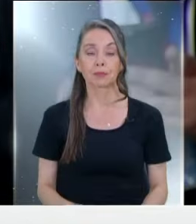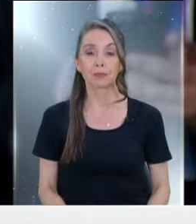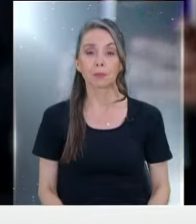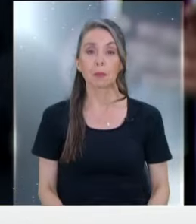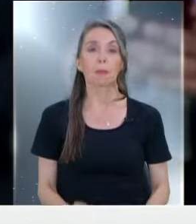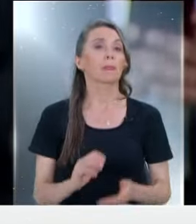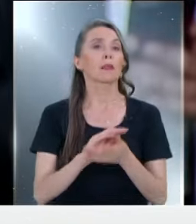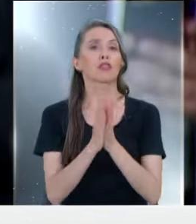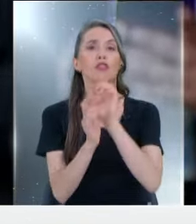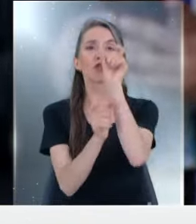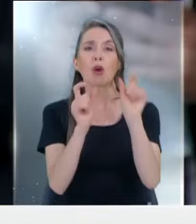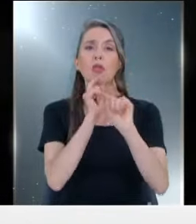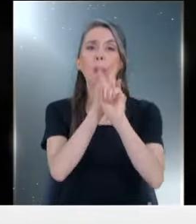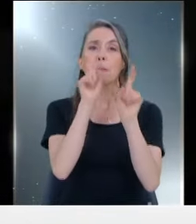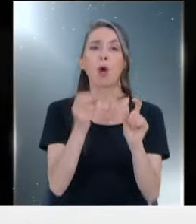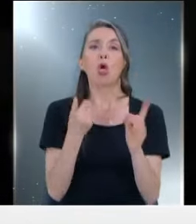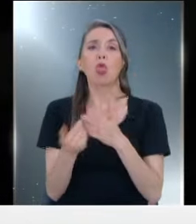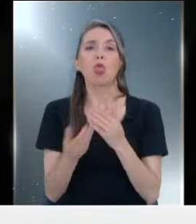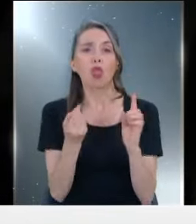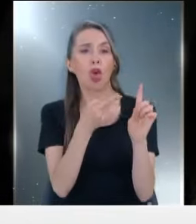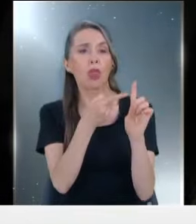todos se han preguntado por él.